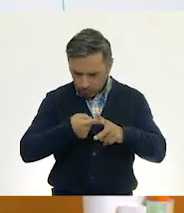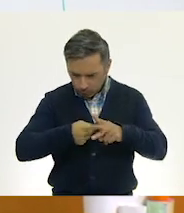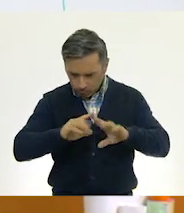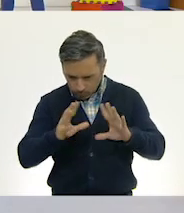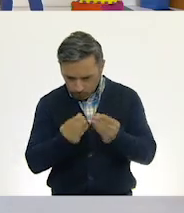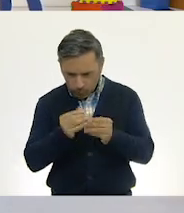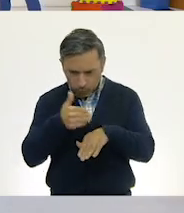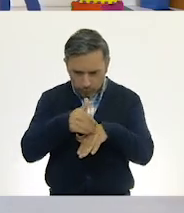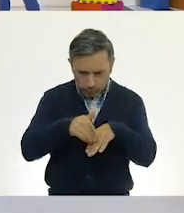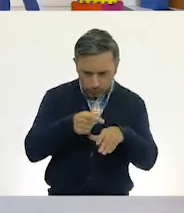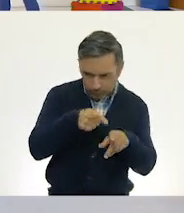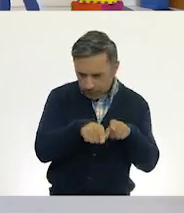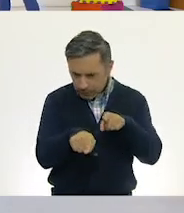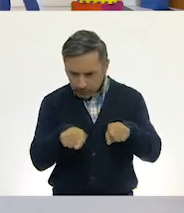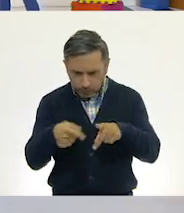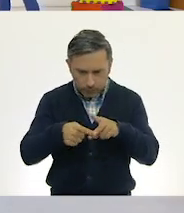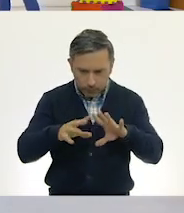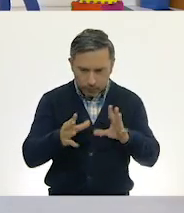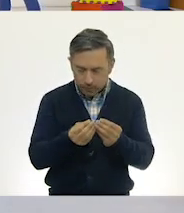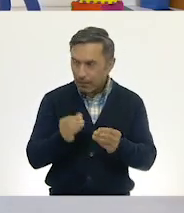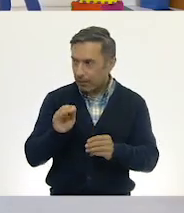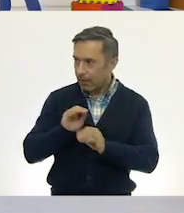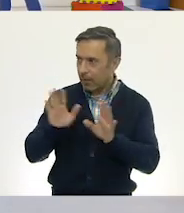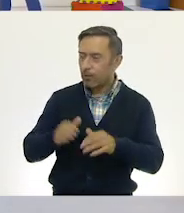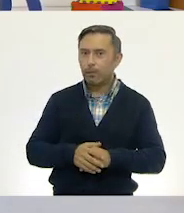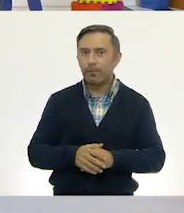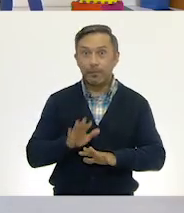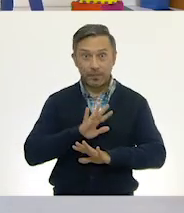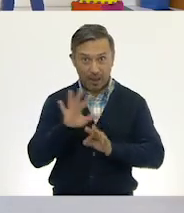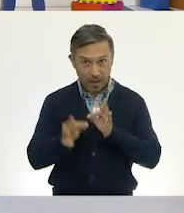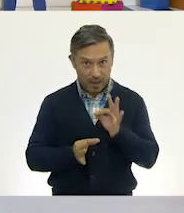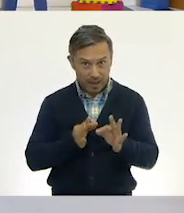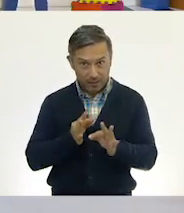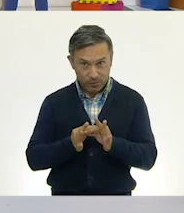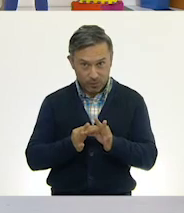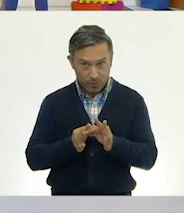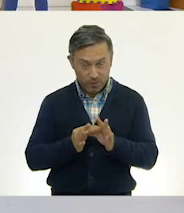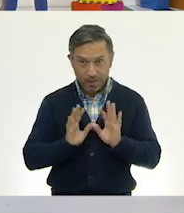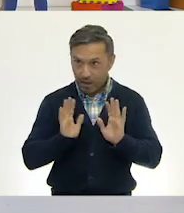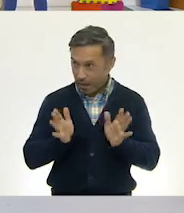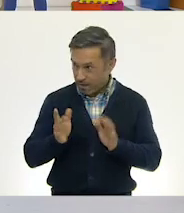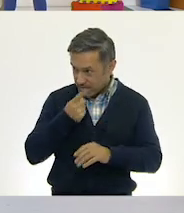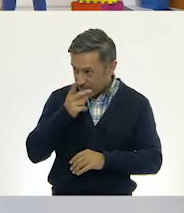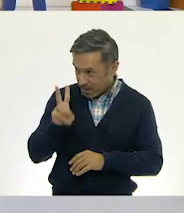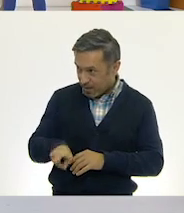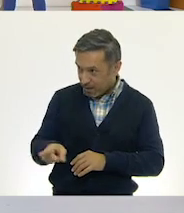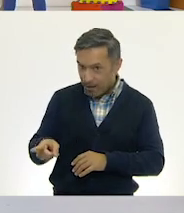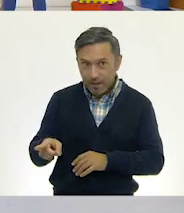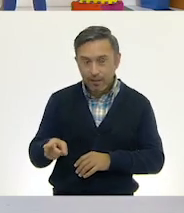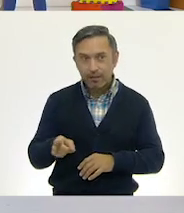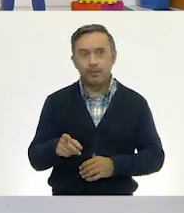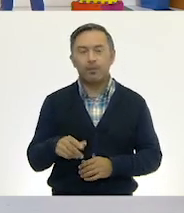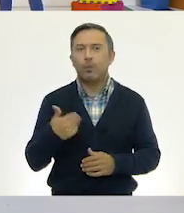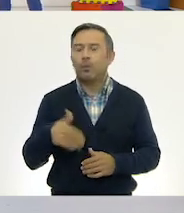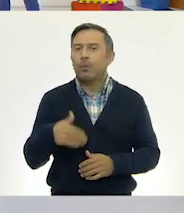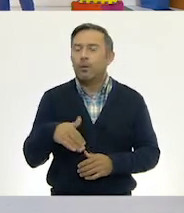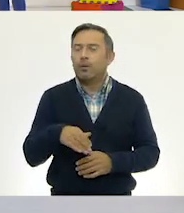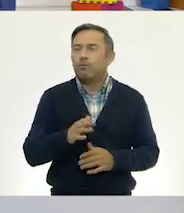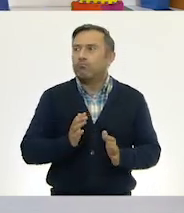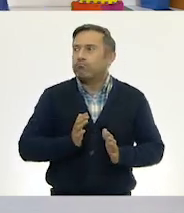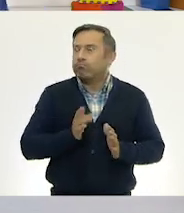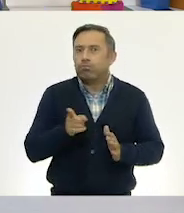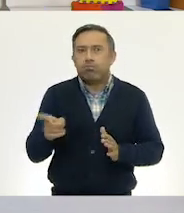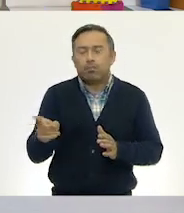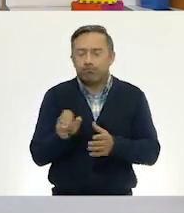de números. Claro. ¿Listos? ¿Ya? ¿Ya? ¡Ay! ¿De verdad? Ya tenemos respuestas. Son súper rápidos, Angie. Yo